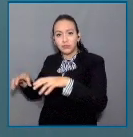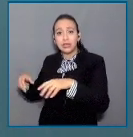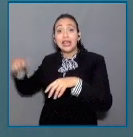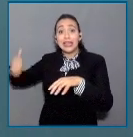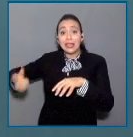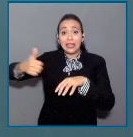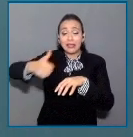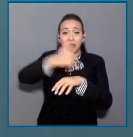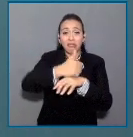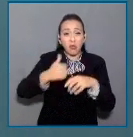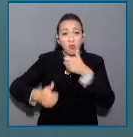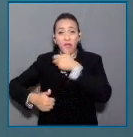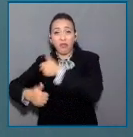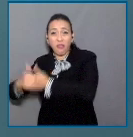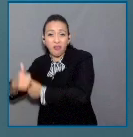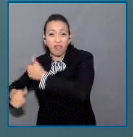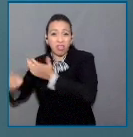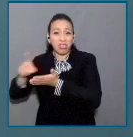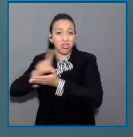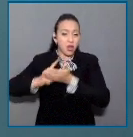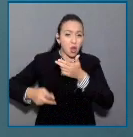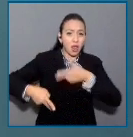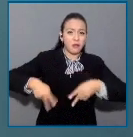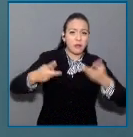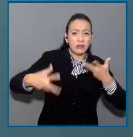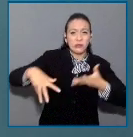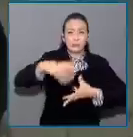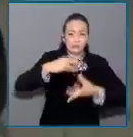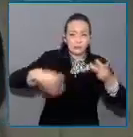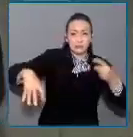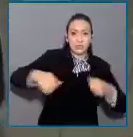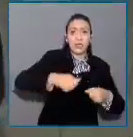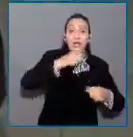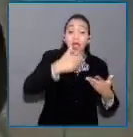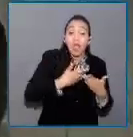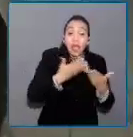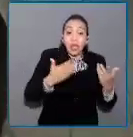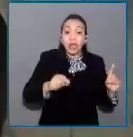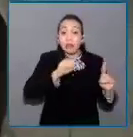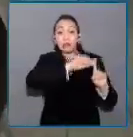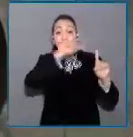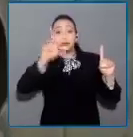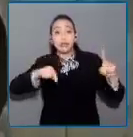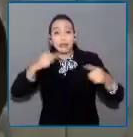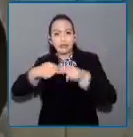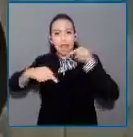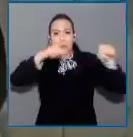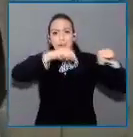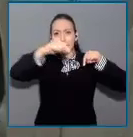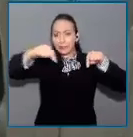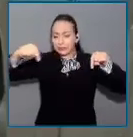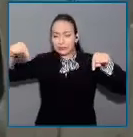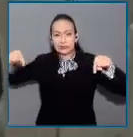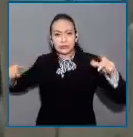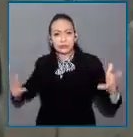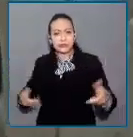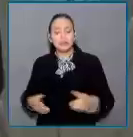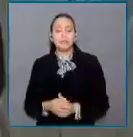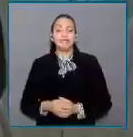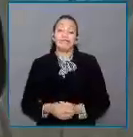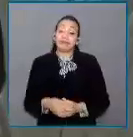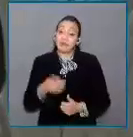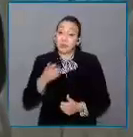espacios mediáticos, tienen que ejercer la violencia extrema. Situación que indicaron es